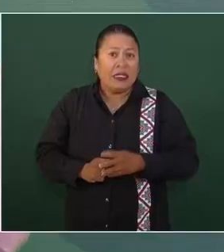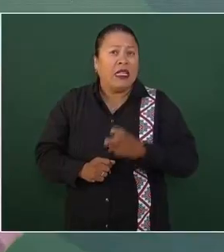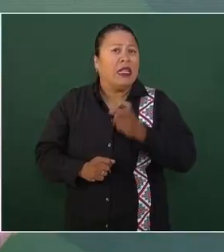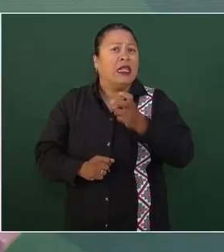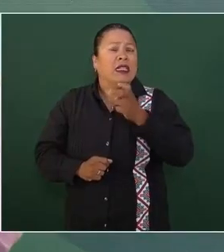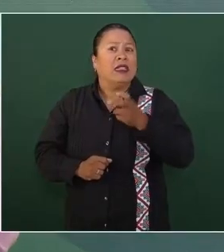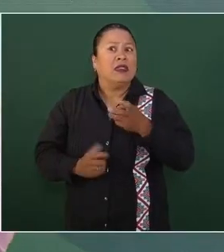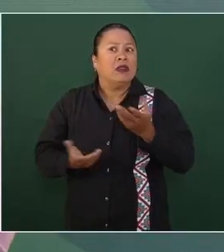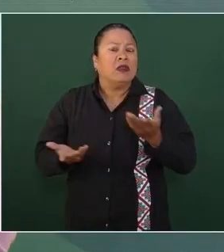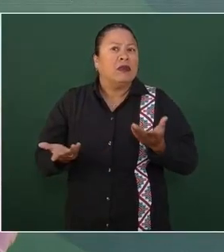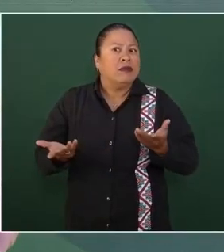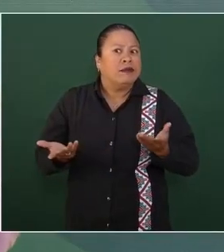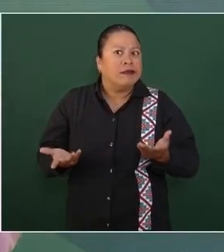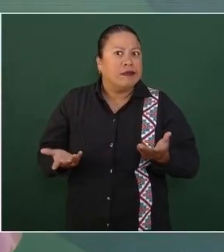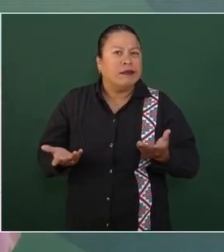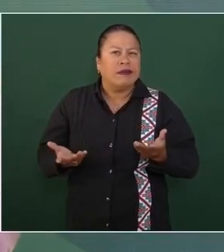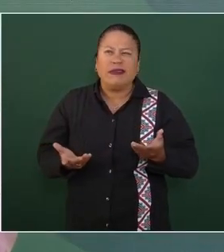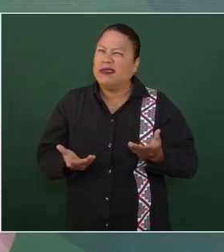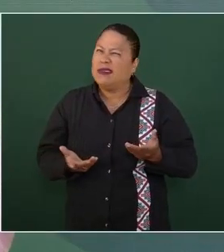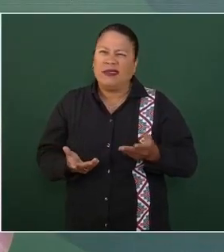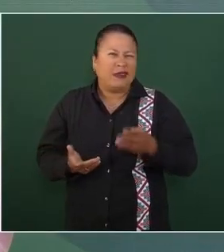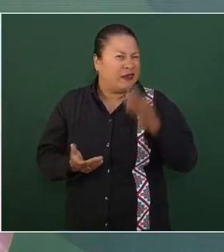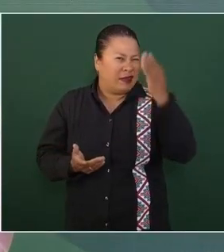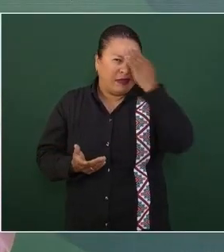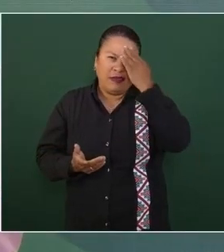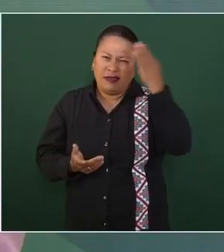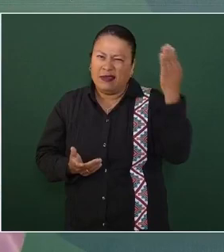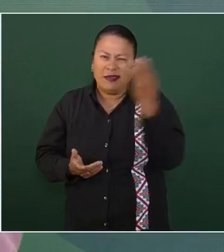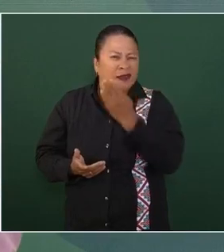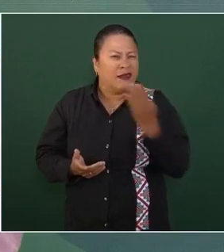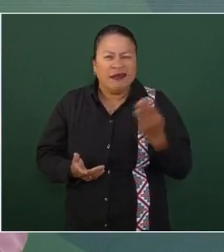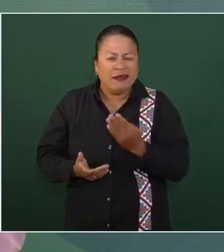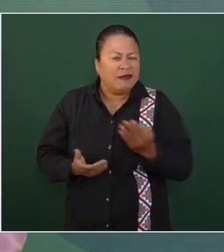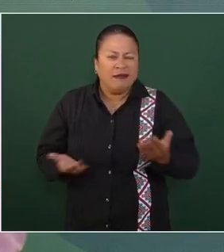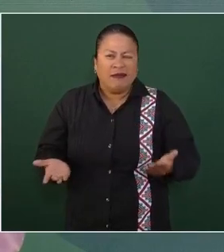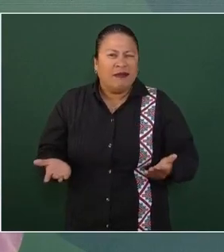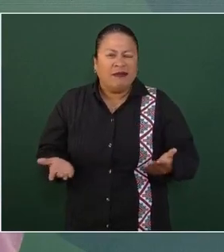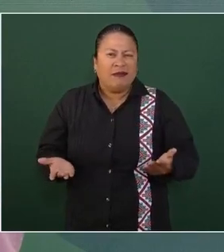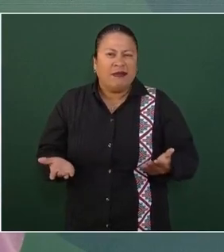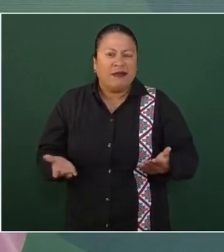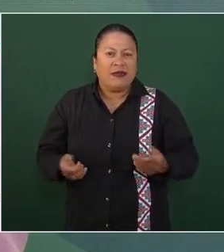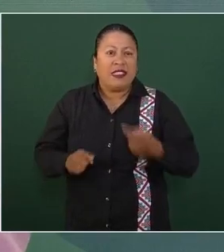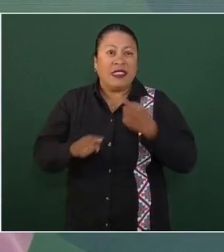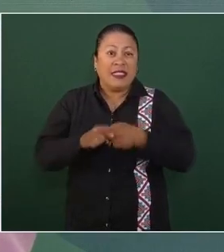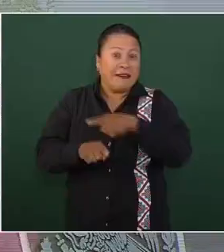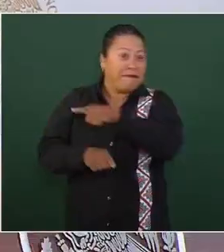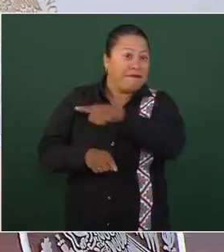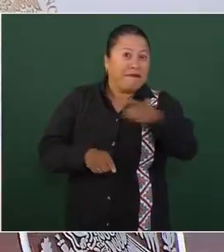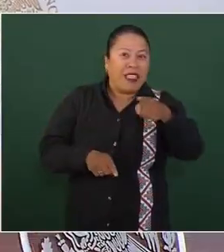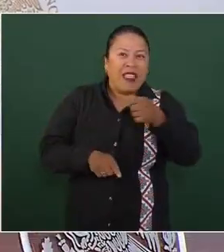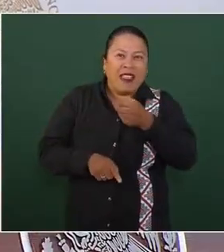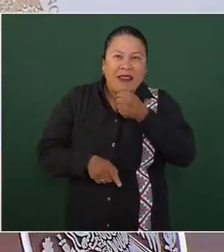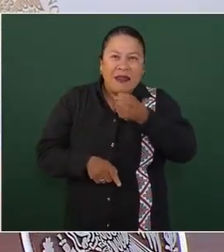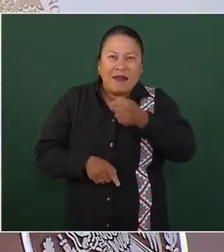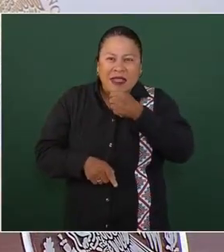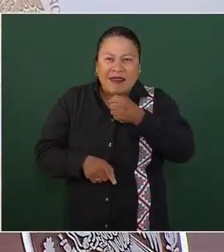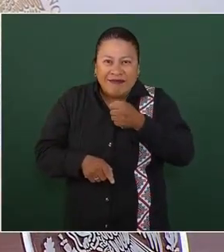tan canallesca en que se portó la prensa de ese entonces